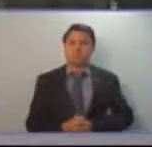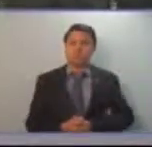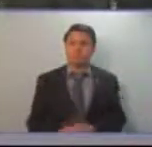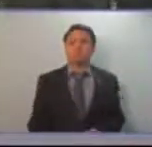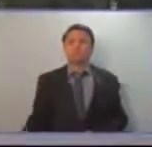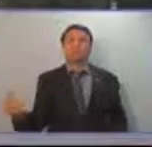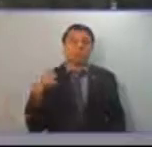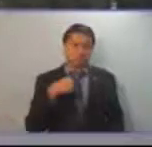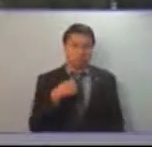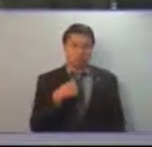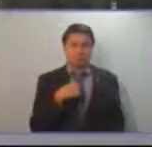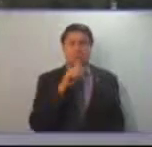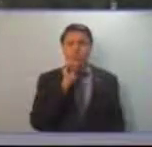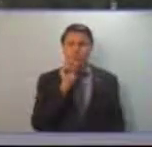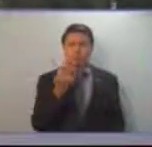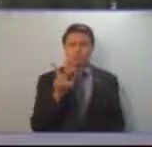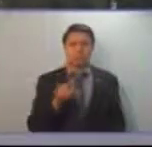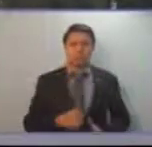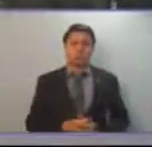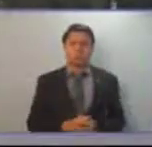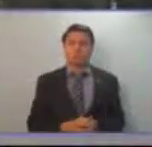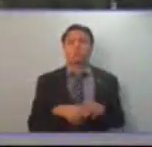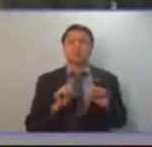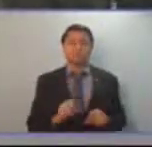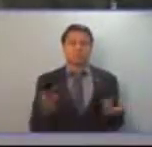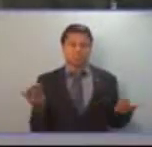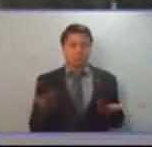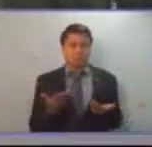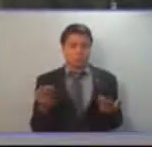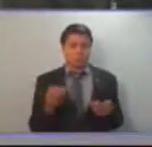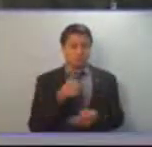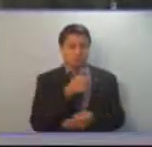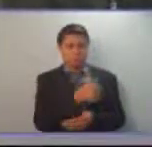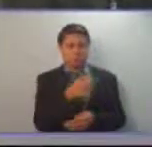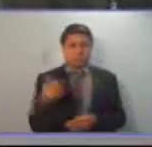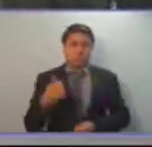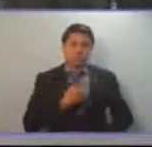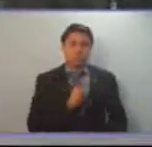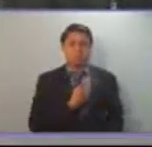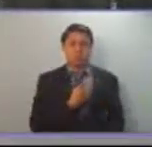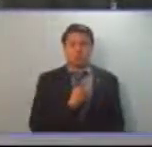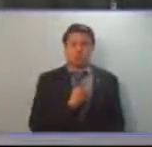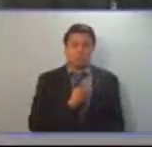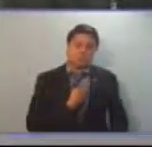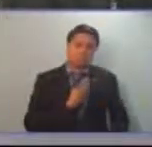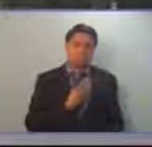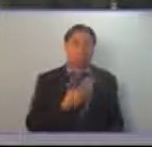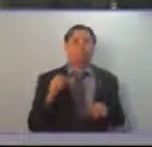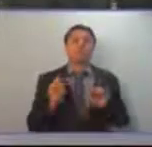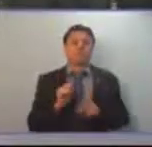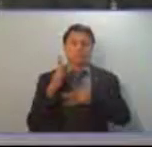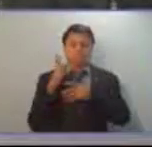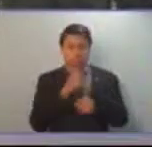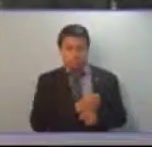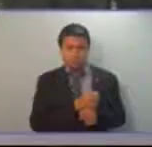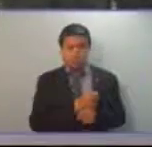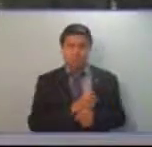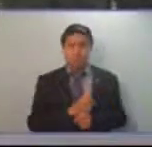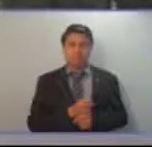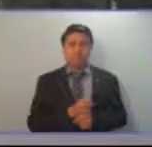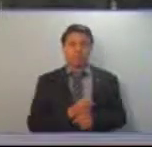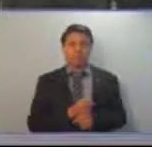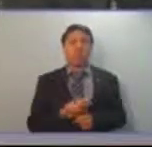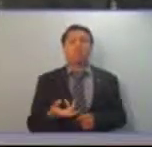como militante del FMLN hacemos cada quien lo propio para convencer